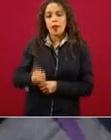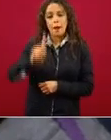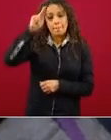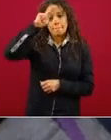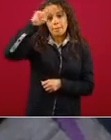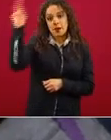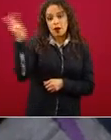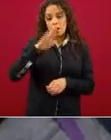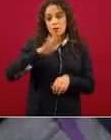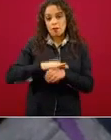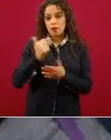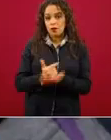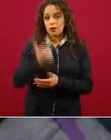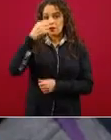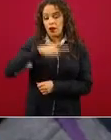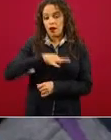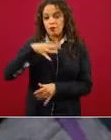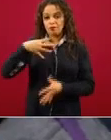de la pandemia?